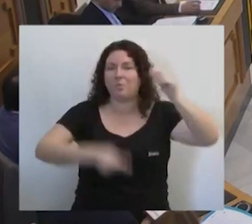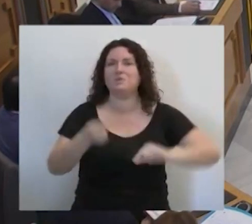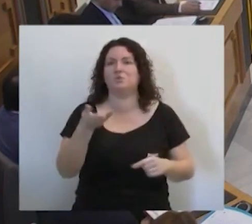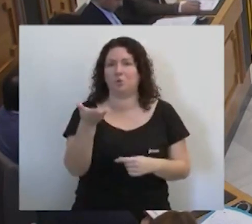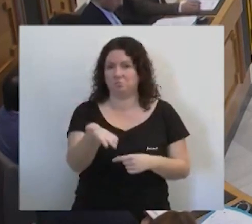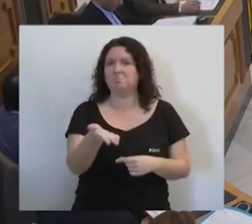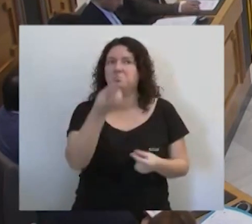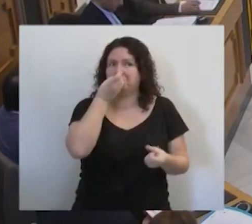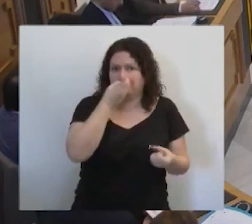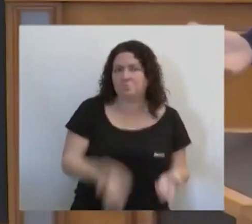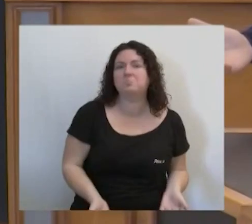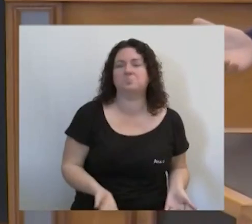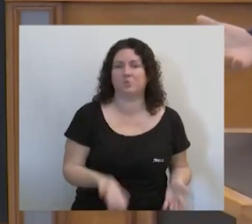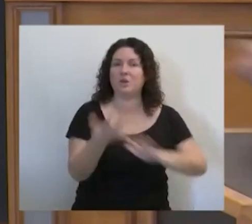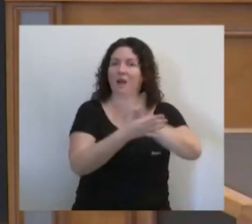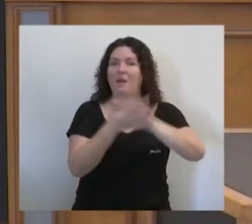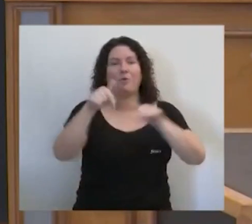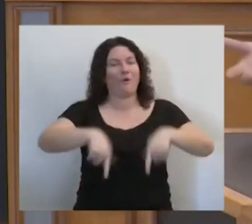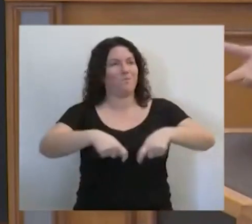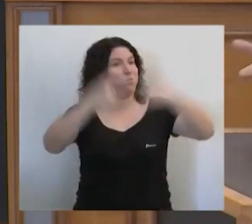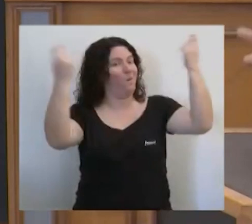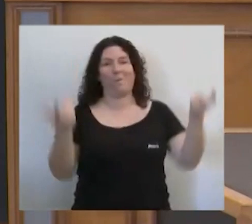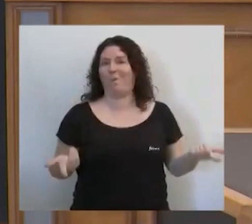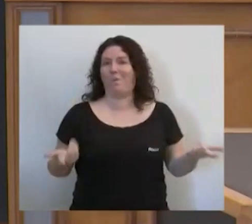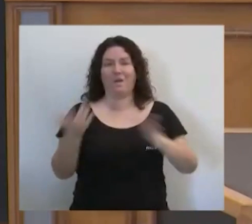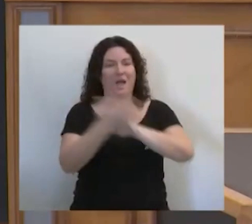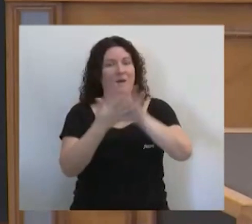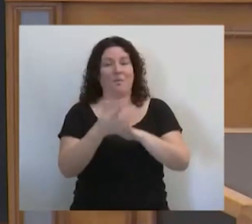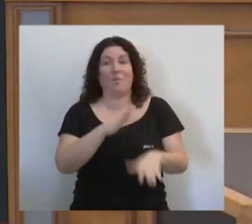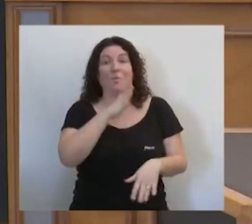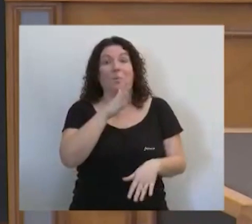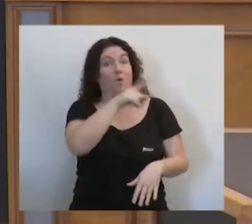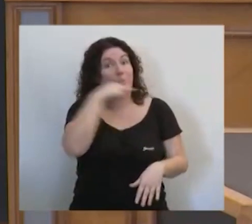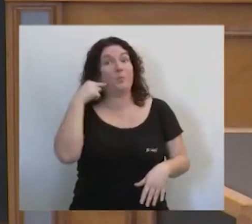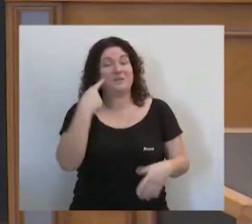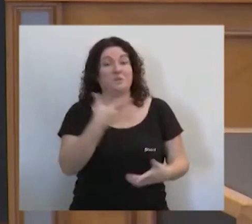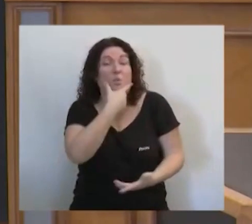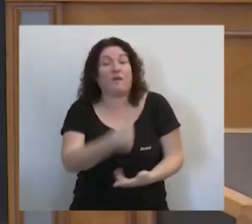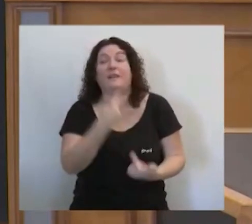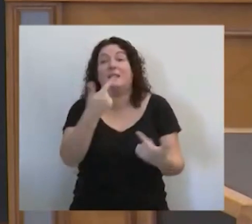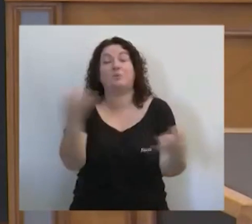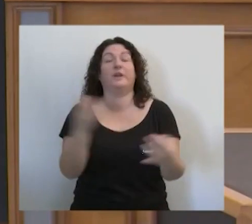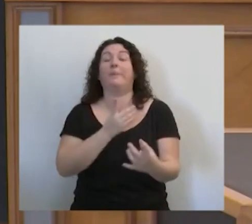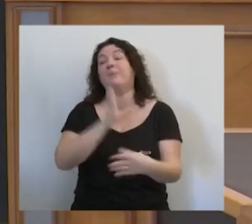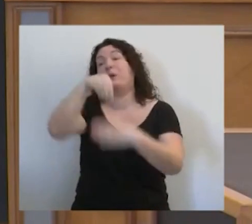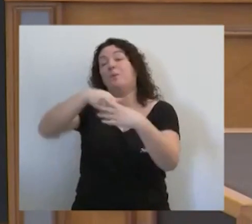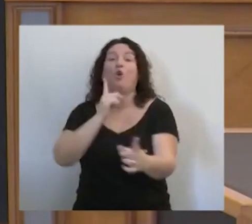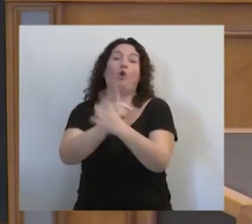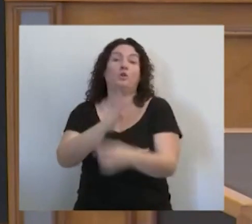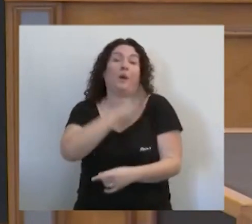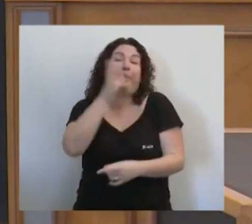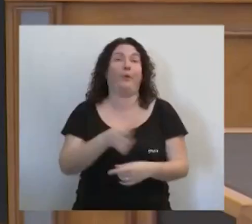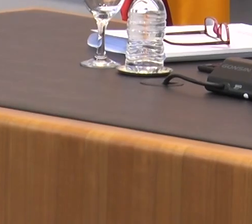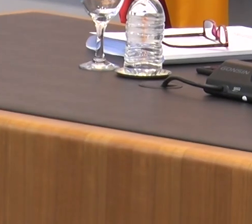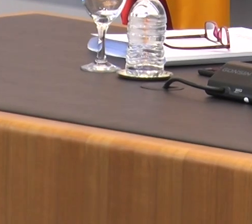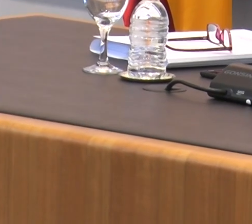Y de eso va la cosa hoy, básicamente, de trencar el guió, porque hoy trenquemos el guió, porque el que es más fácil para Compromís era venir y decir que votemos en contra porque no está el fons